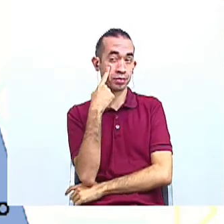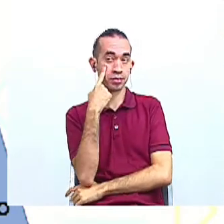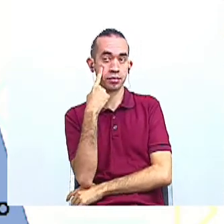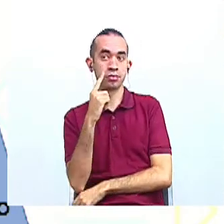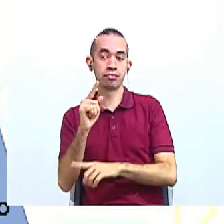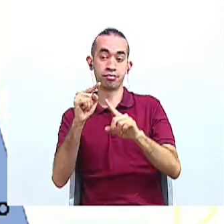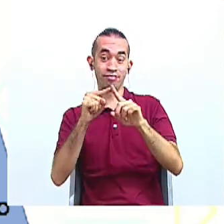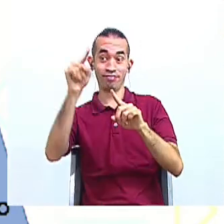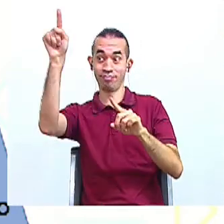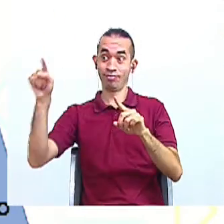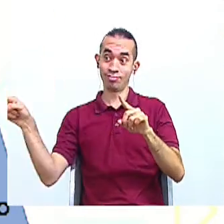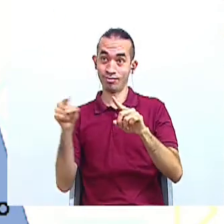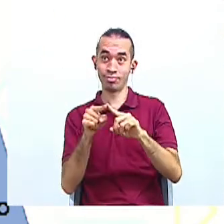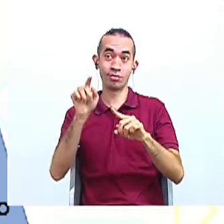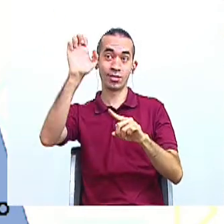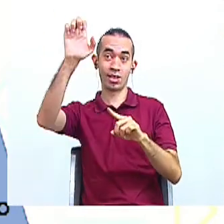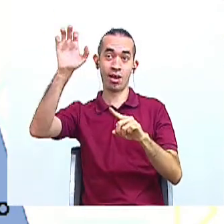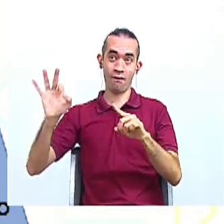EFD